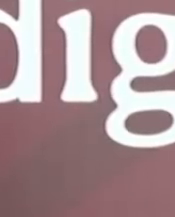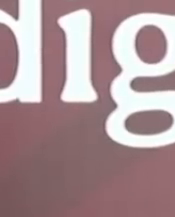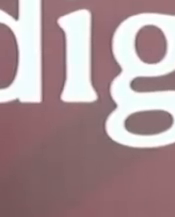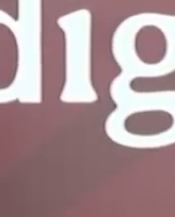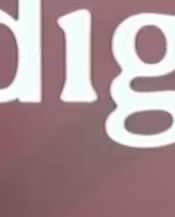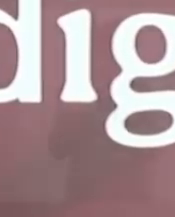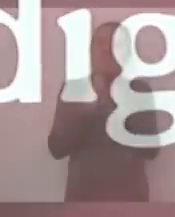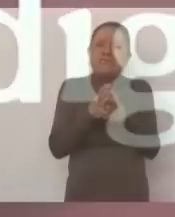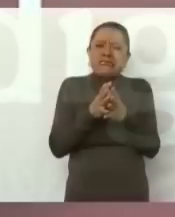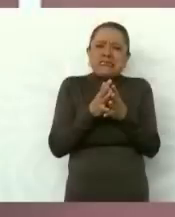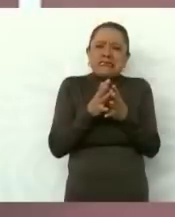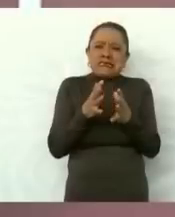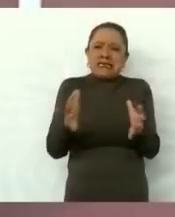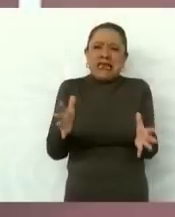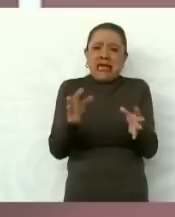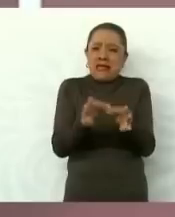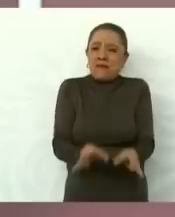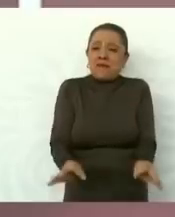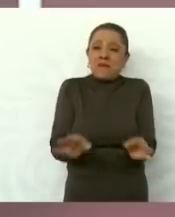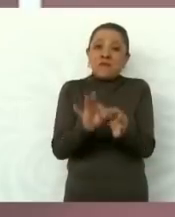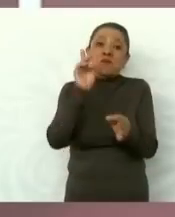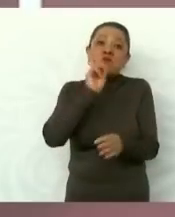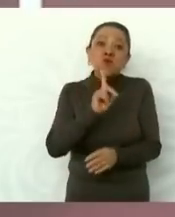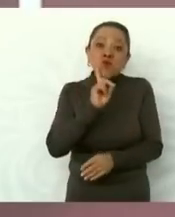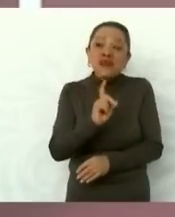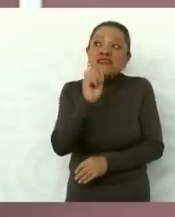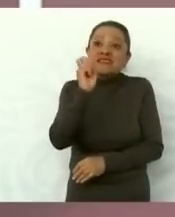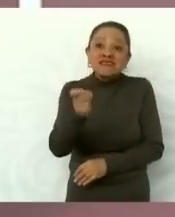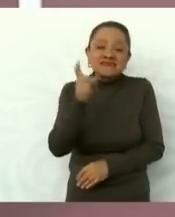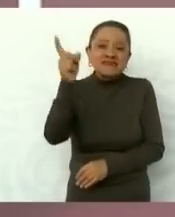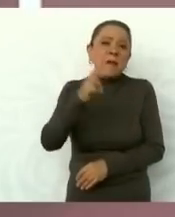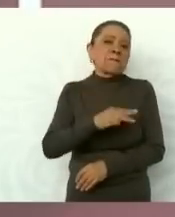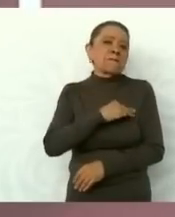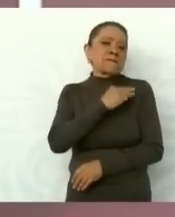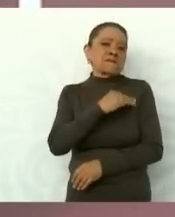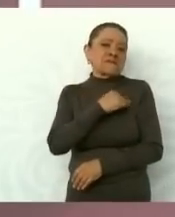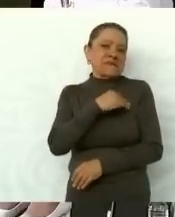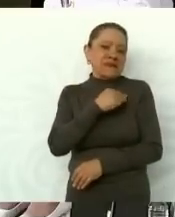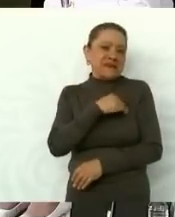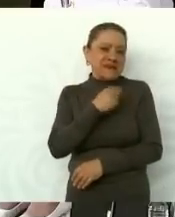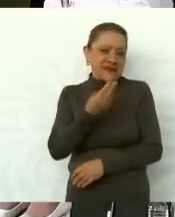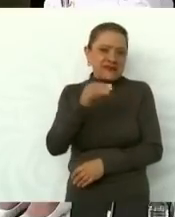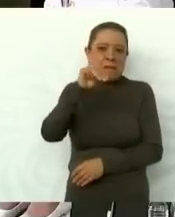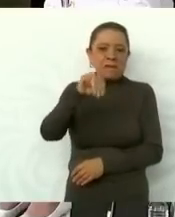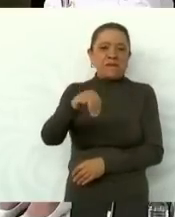mujer, Margarita González Arabia, la gobernadora de Morelos.